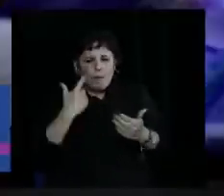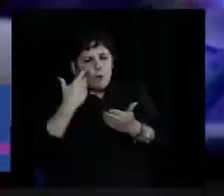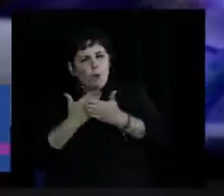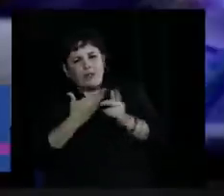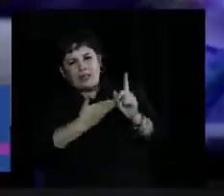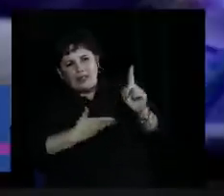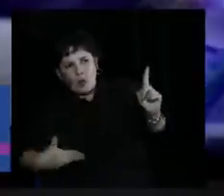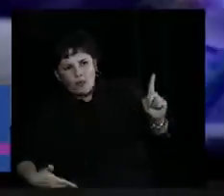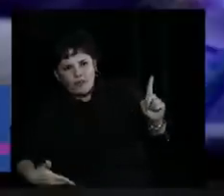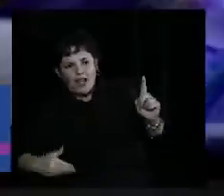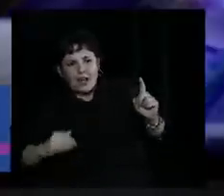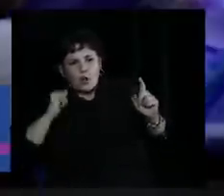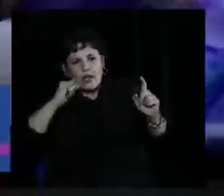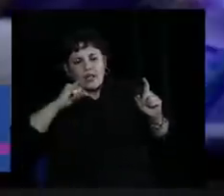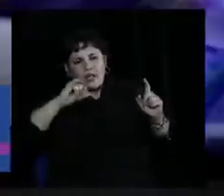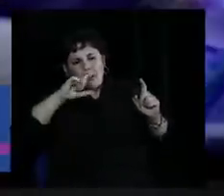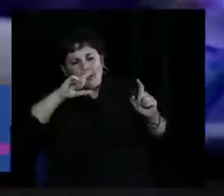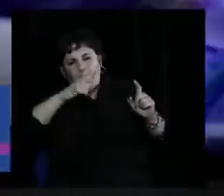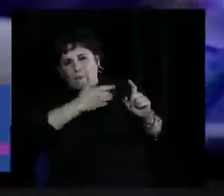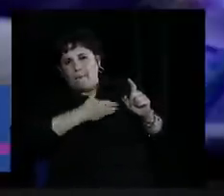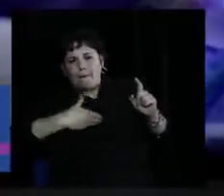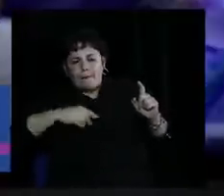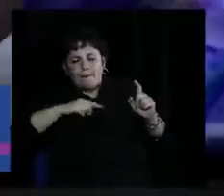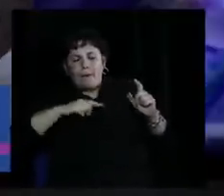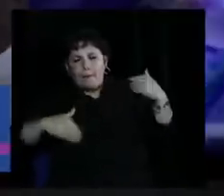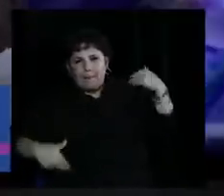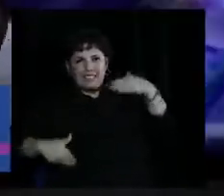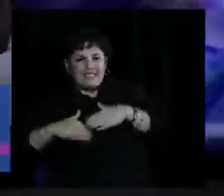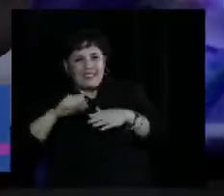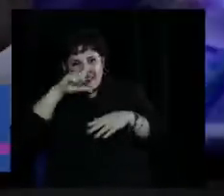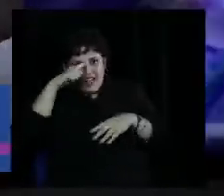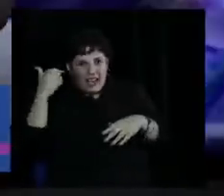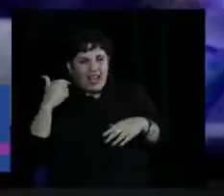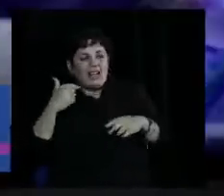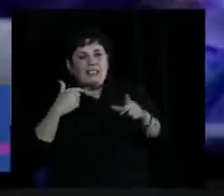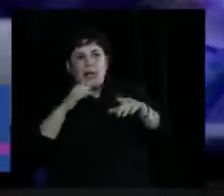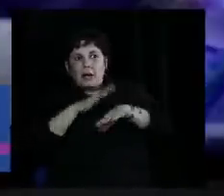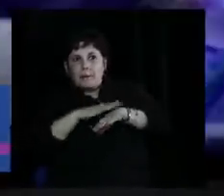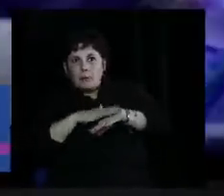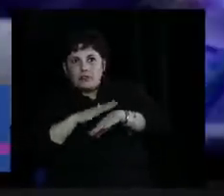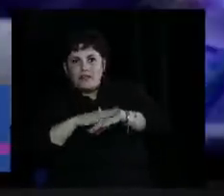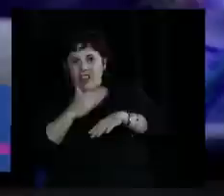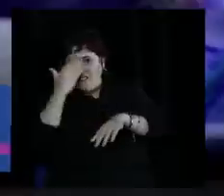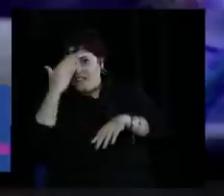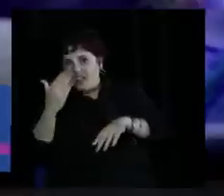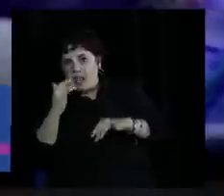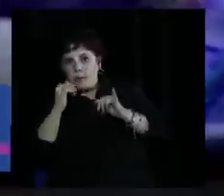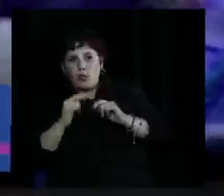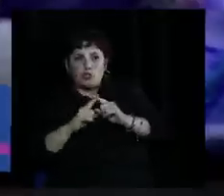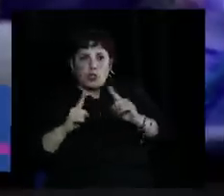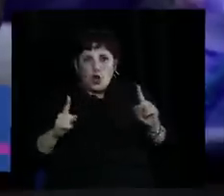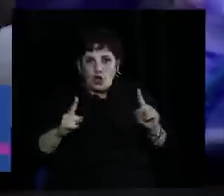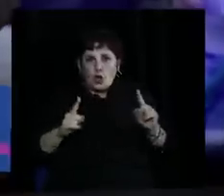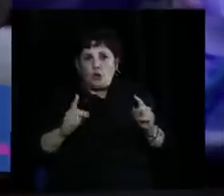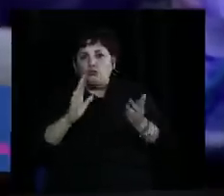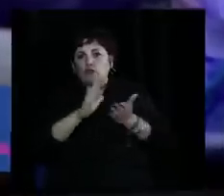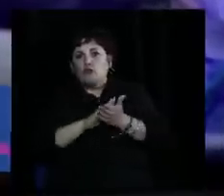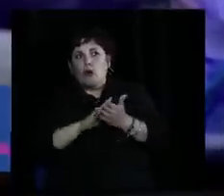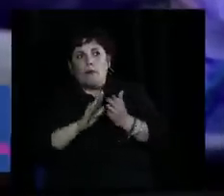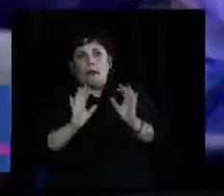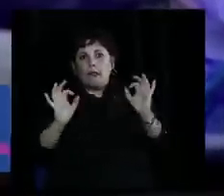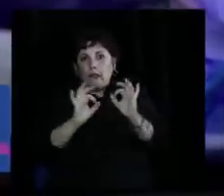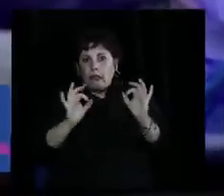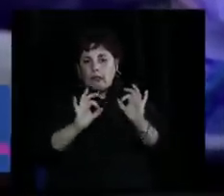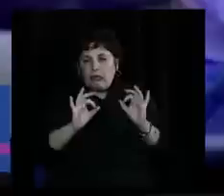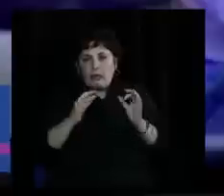y el presidente en sí, y la responsabilidad que la izquierda puede tener o no, eventualmente en esto, como está planteando Sole, como